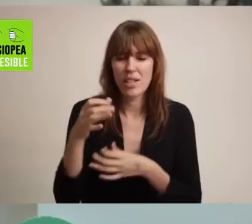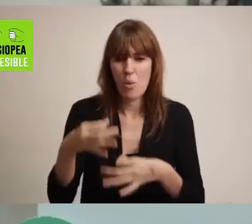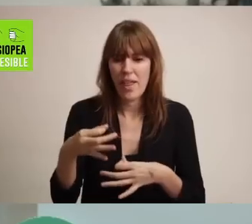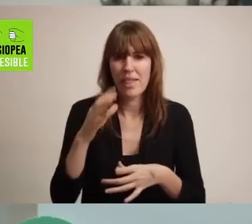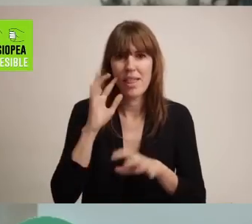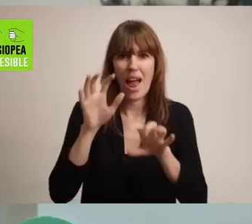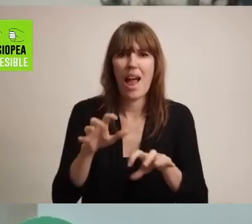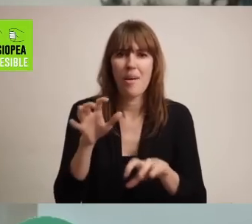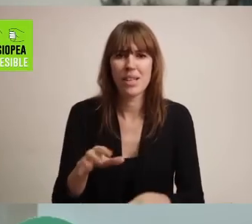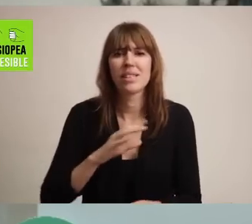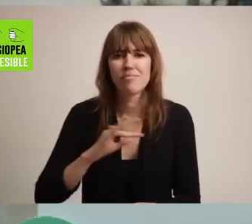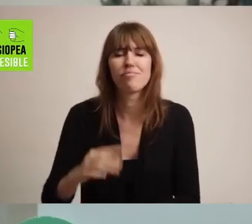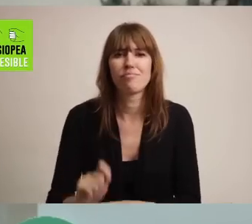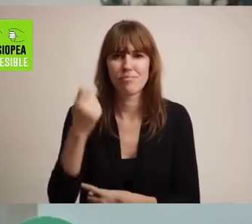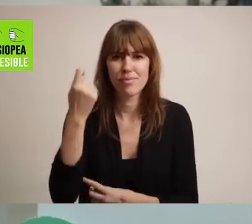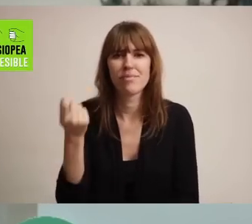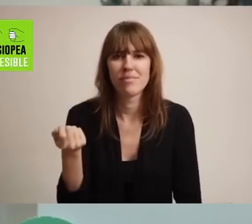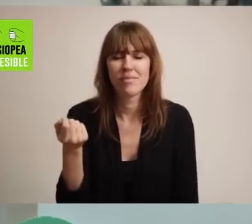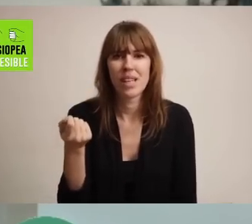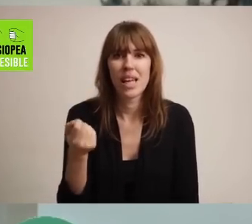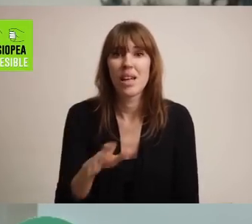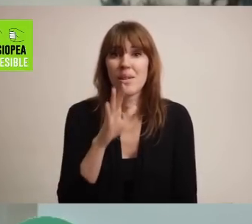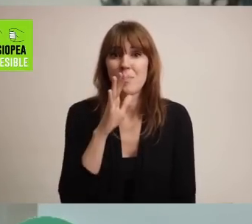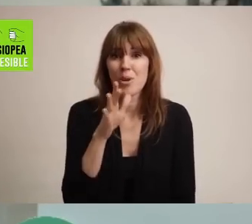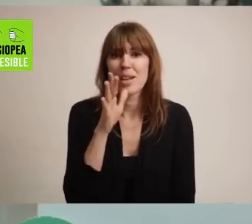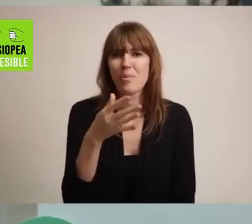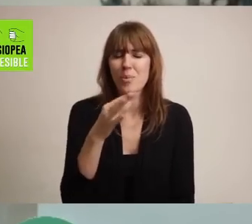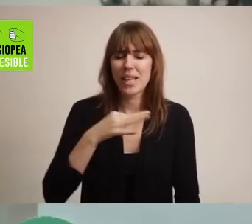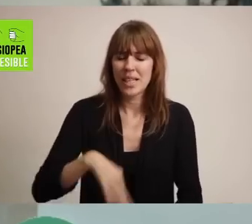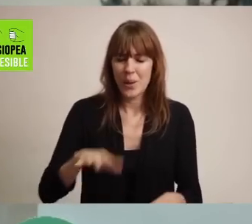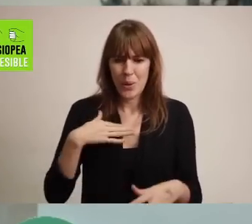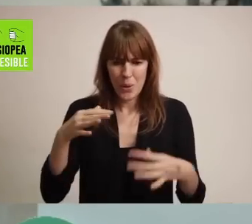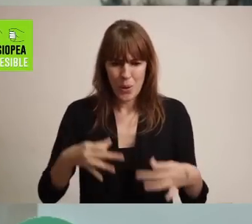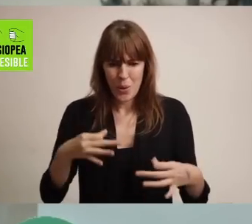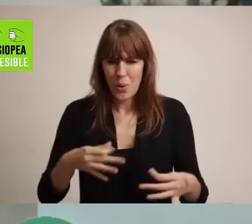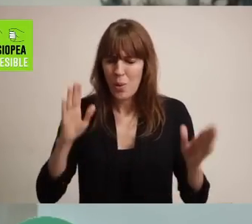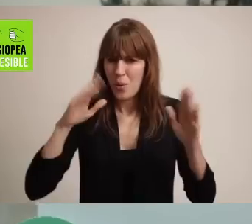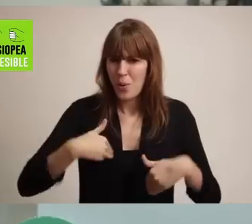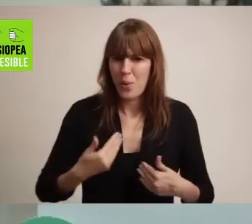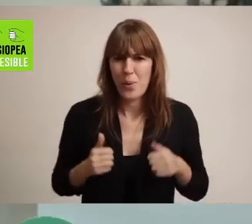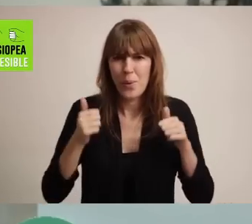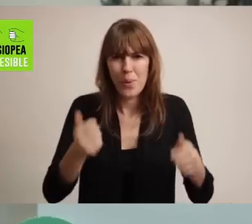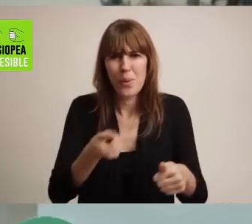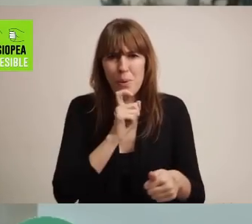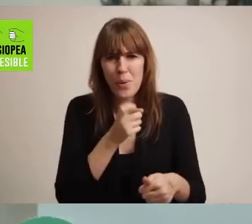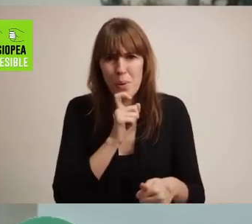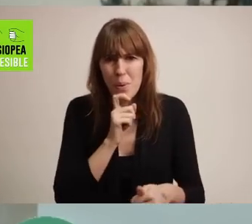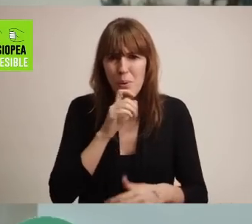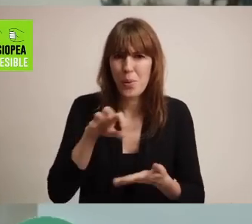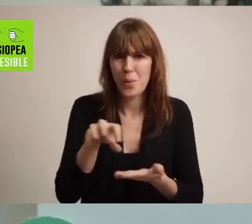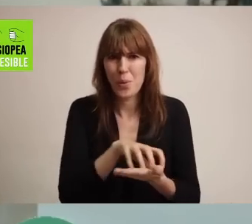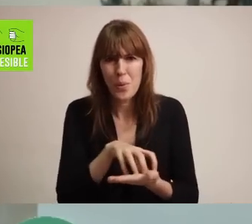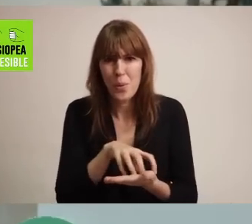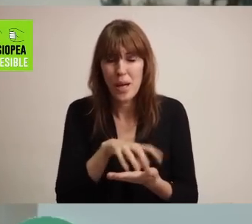todo cuando por, no sé, iniciativa propia no siente esa seguridad o no sabe por dónde empezar, de hacer determinados talleres,